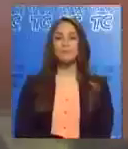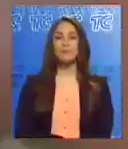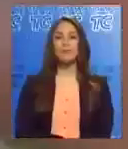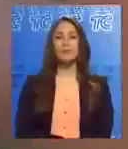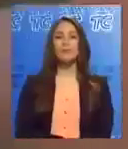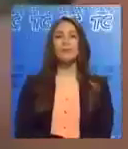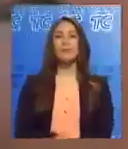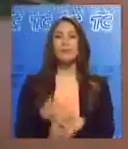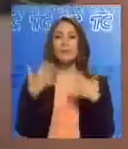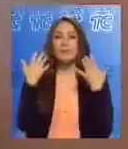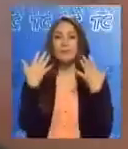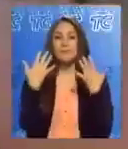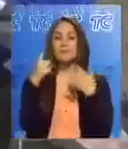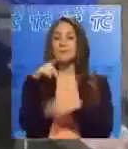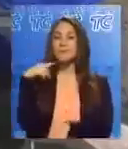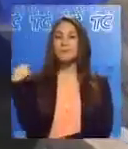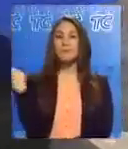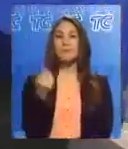Las manos de